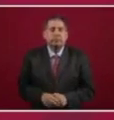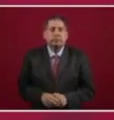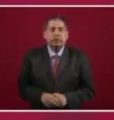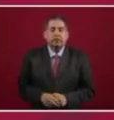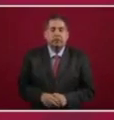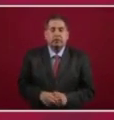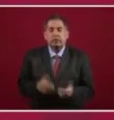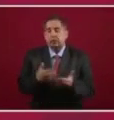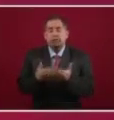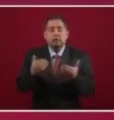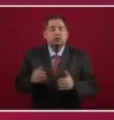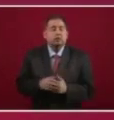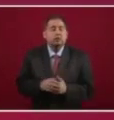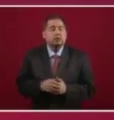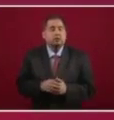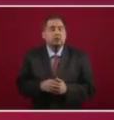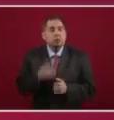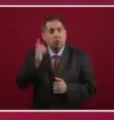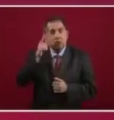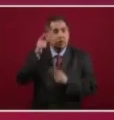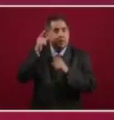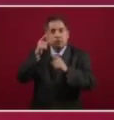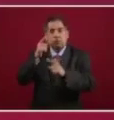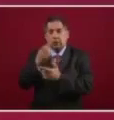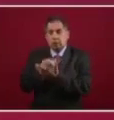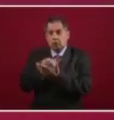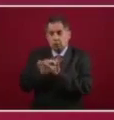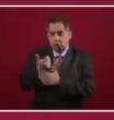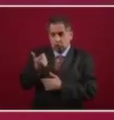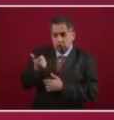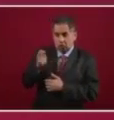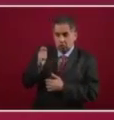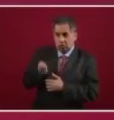Vamos a que la economía